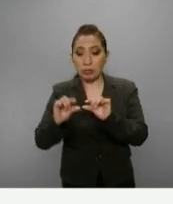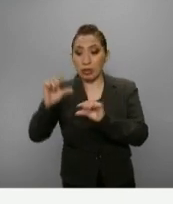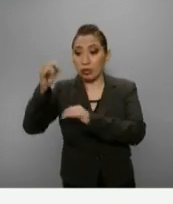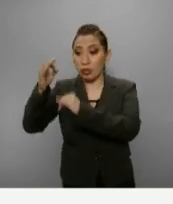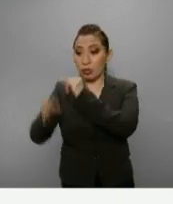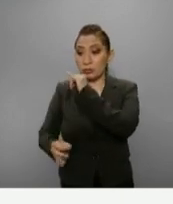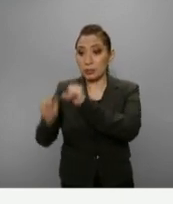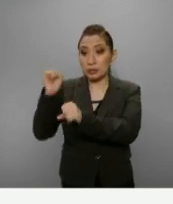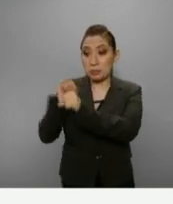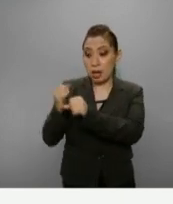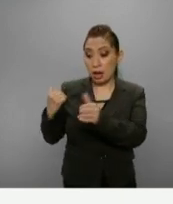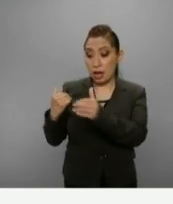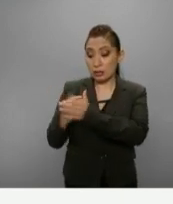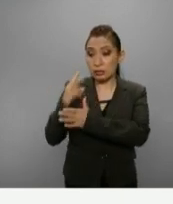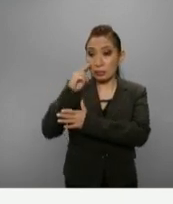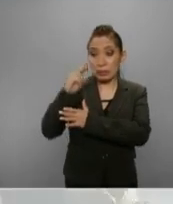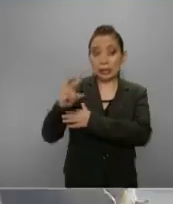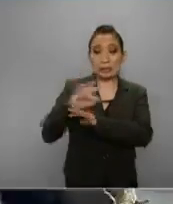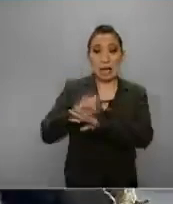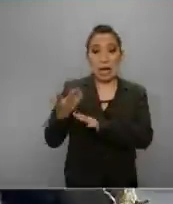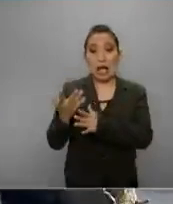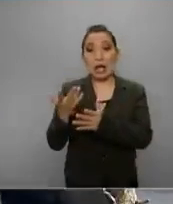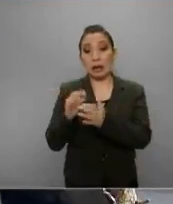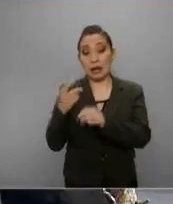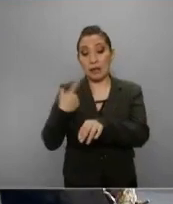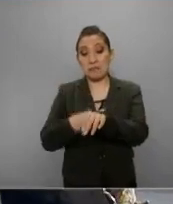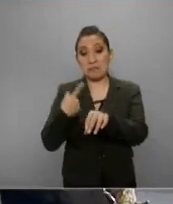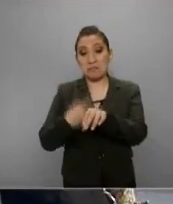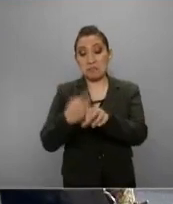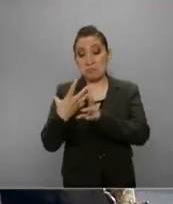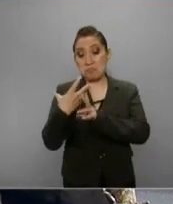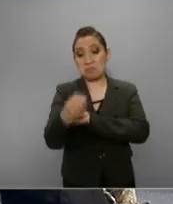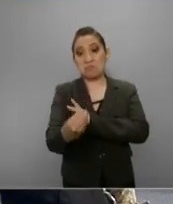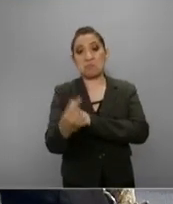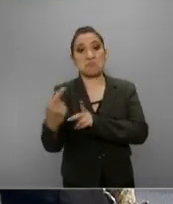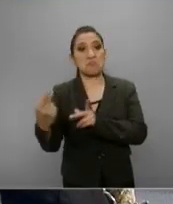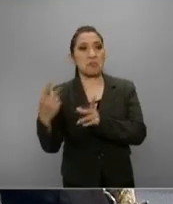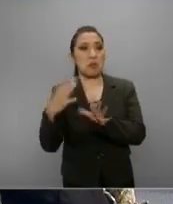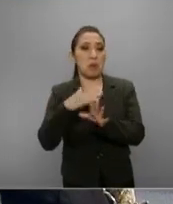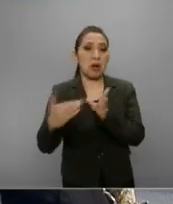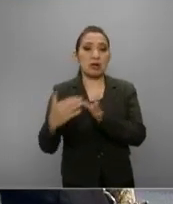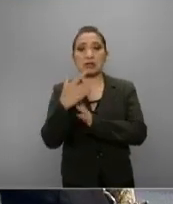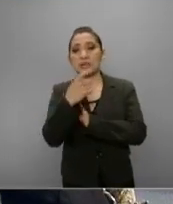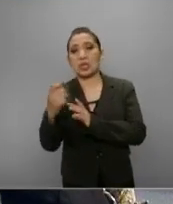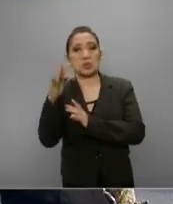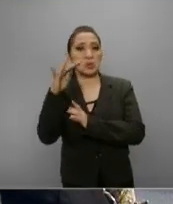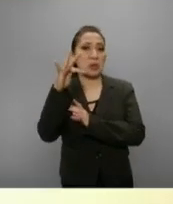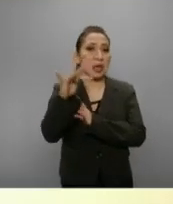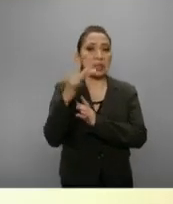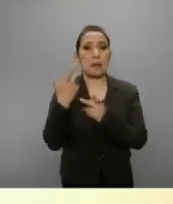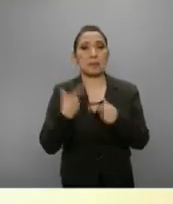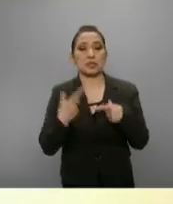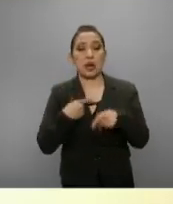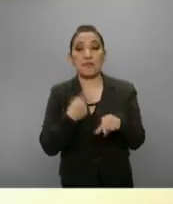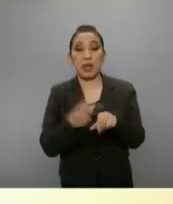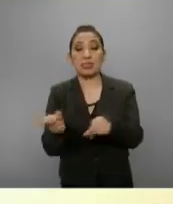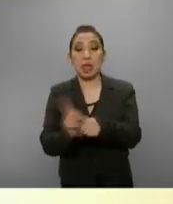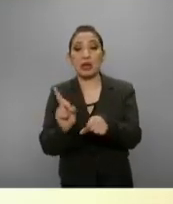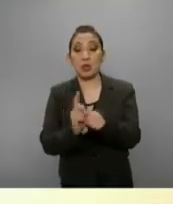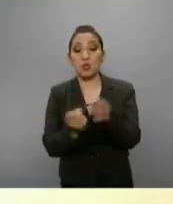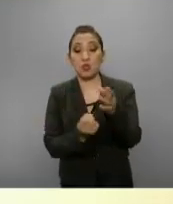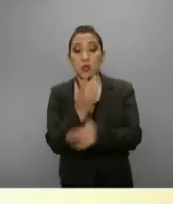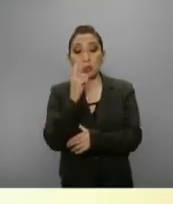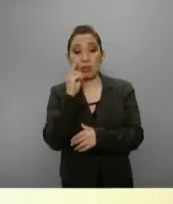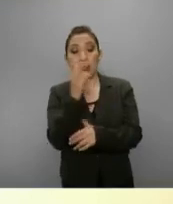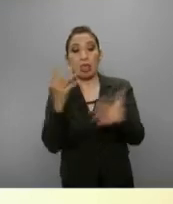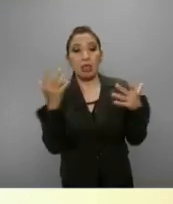en la última semana se puede decir que hemos tenido más o menos una media de unos 150 casos que